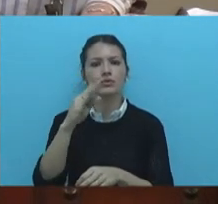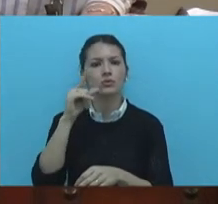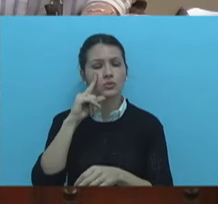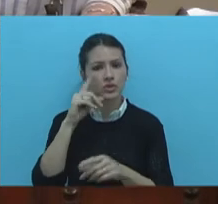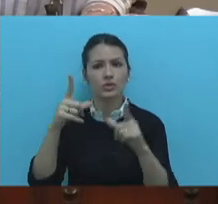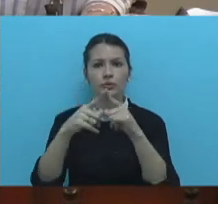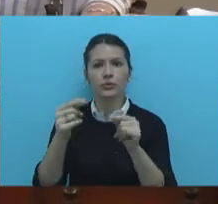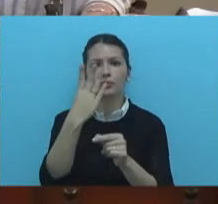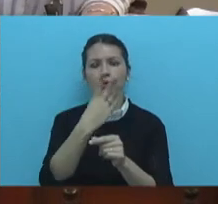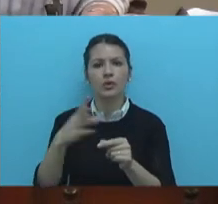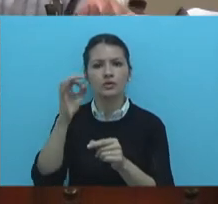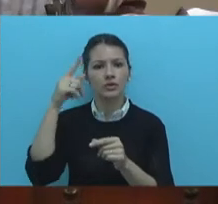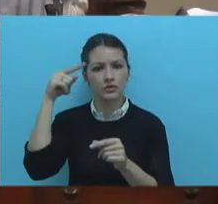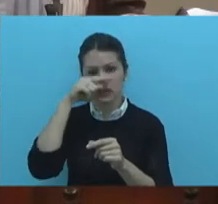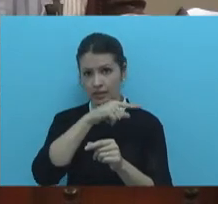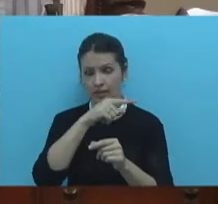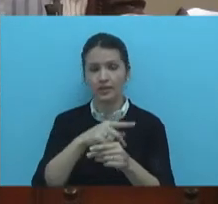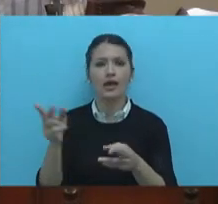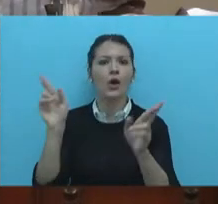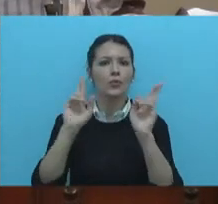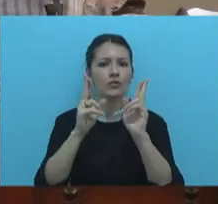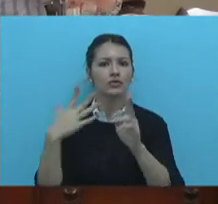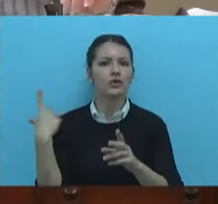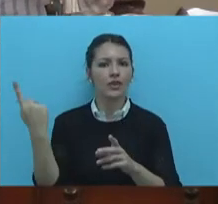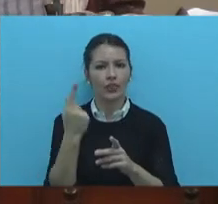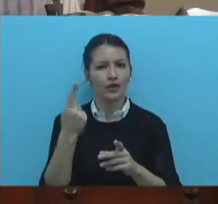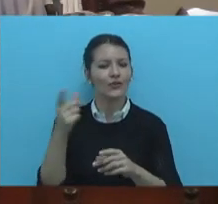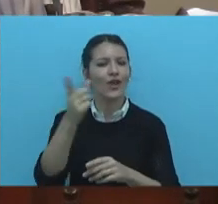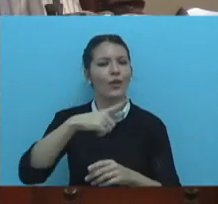407. A los docentes, a la directora,